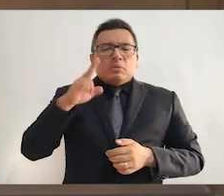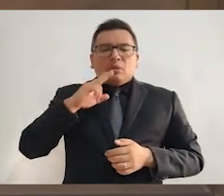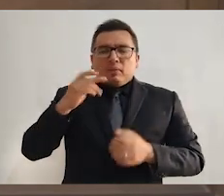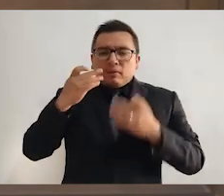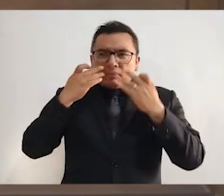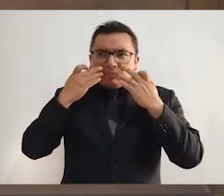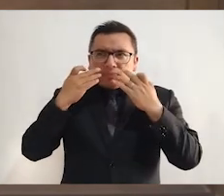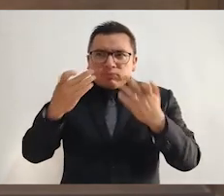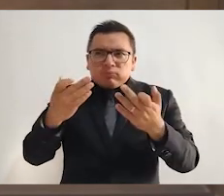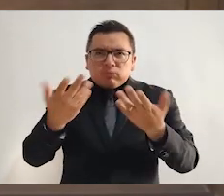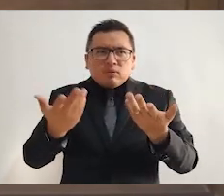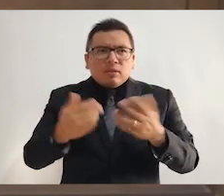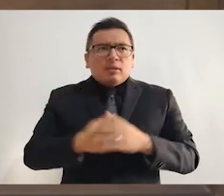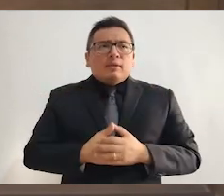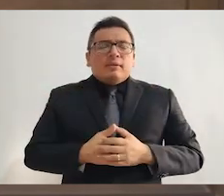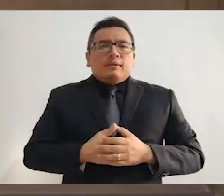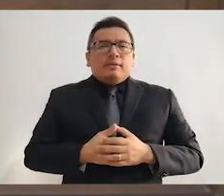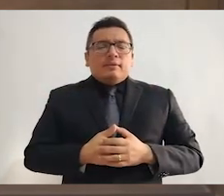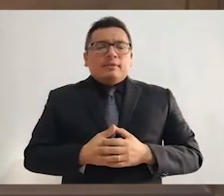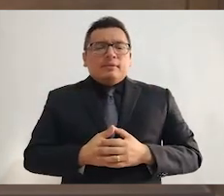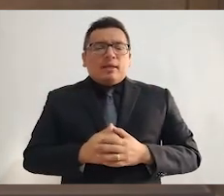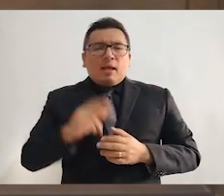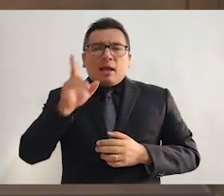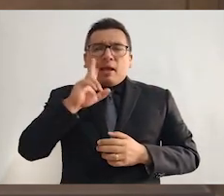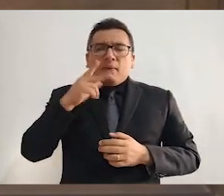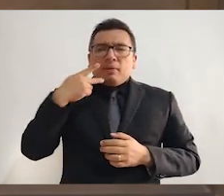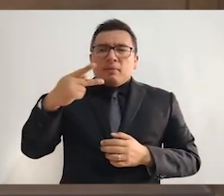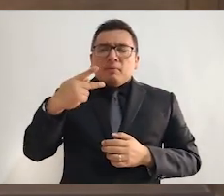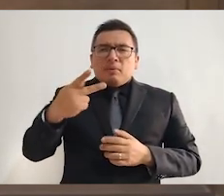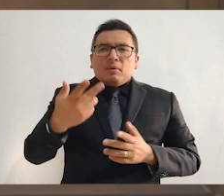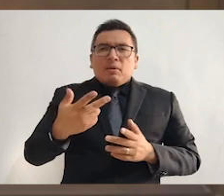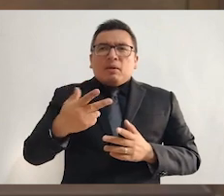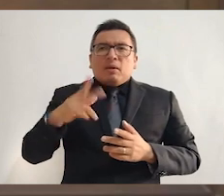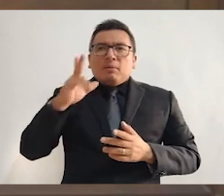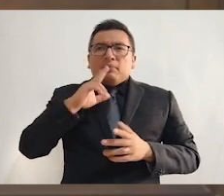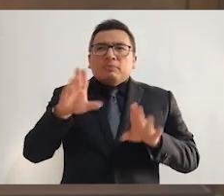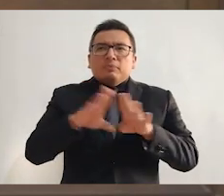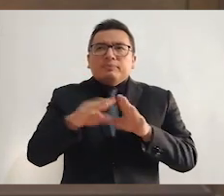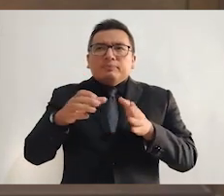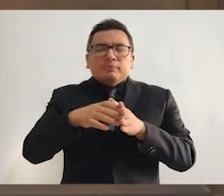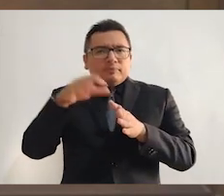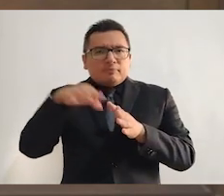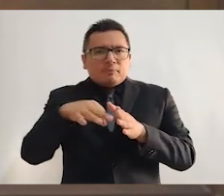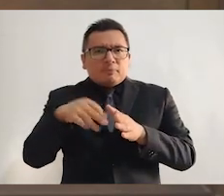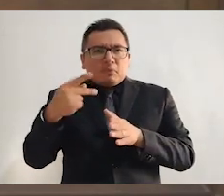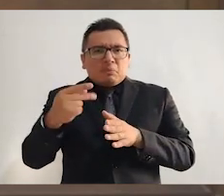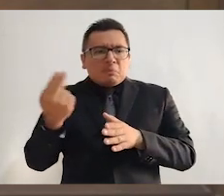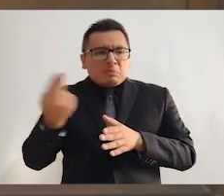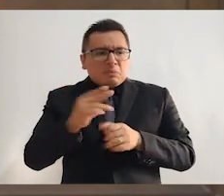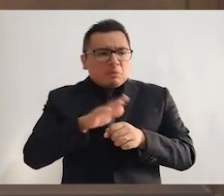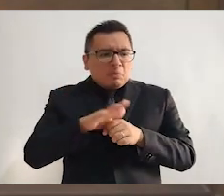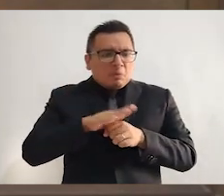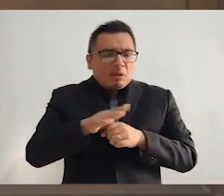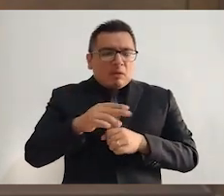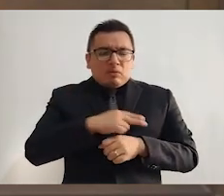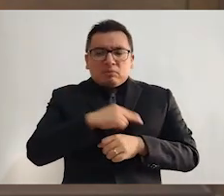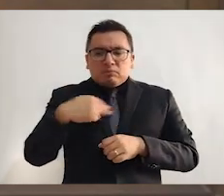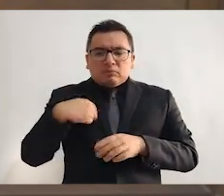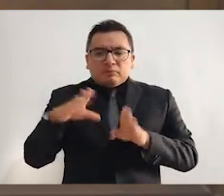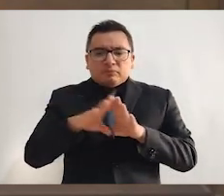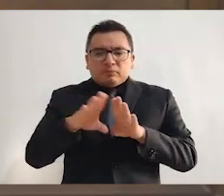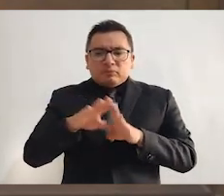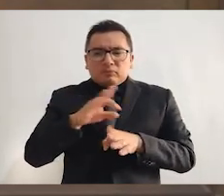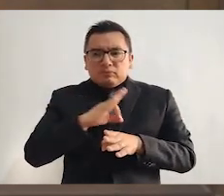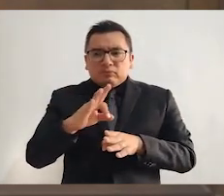instituto, acompañar en su experiencia para ver qué implica, qué necesitan ellos, cómo es